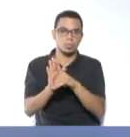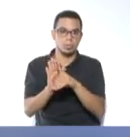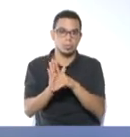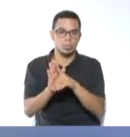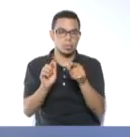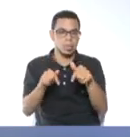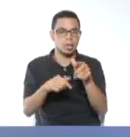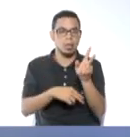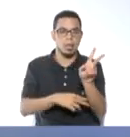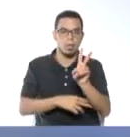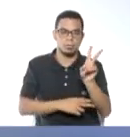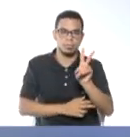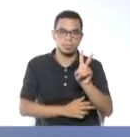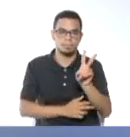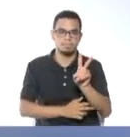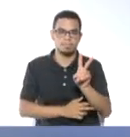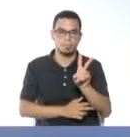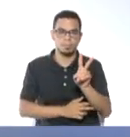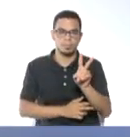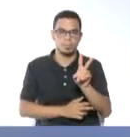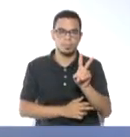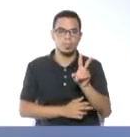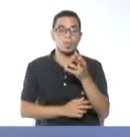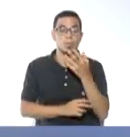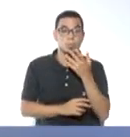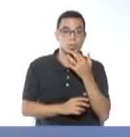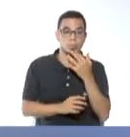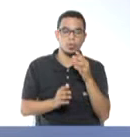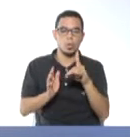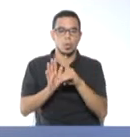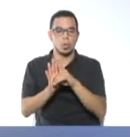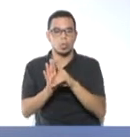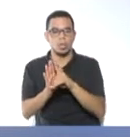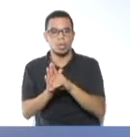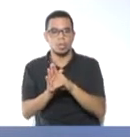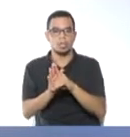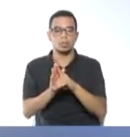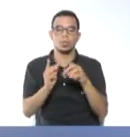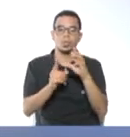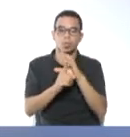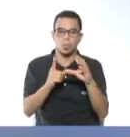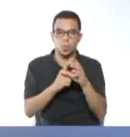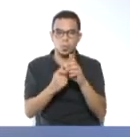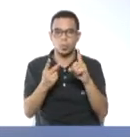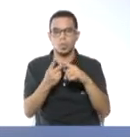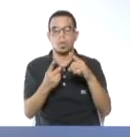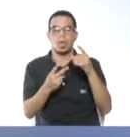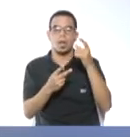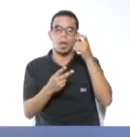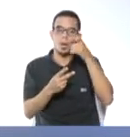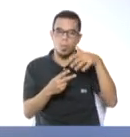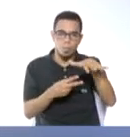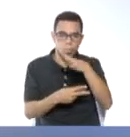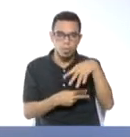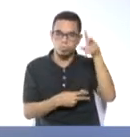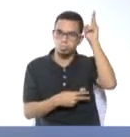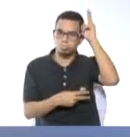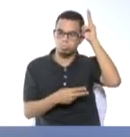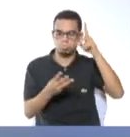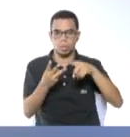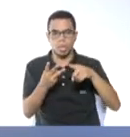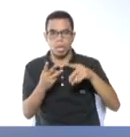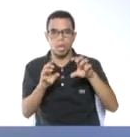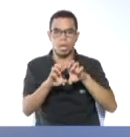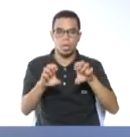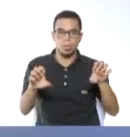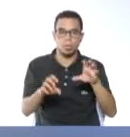de Venezuela, que tenemos como los derechos interculturales, los derechos de los pueblos indígenas, la educación propia, y desde el marco de